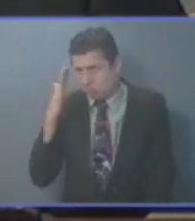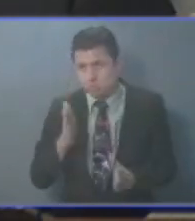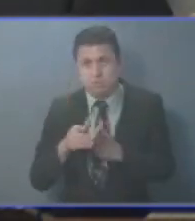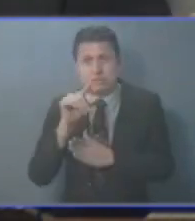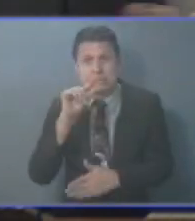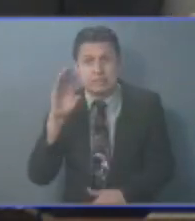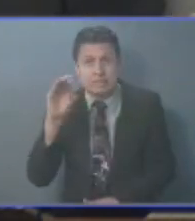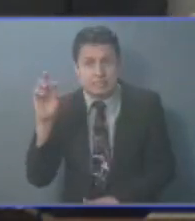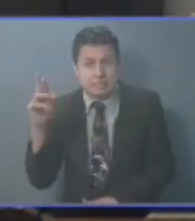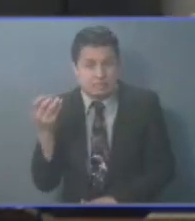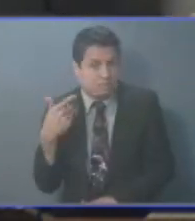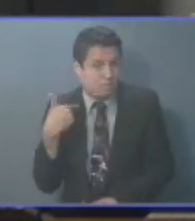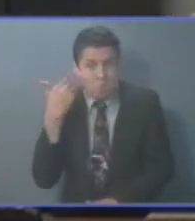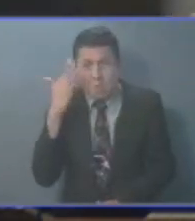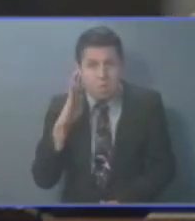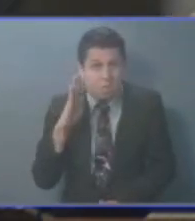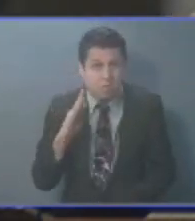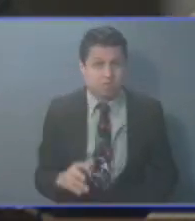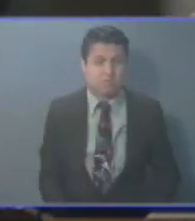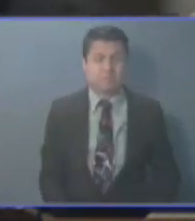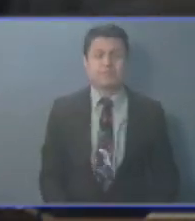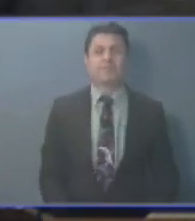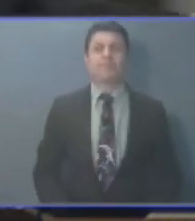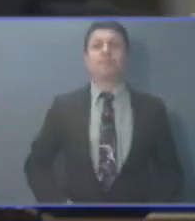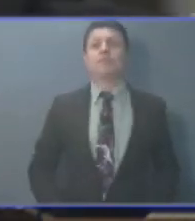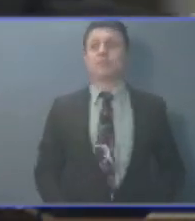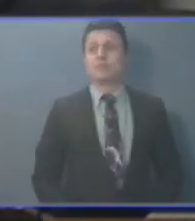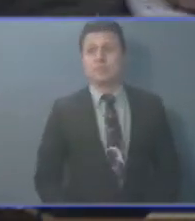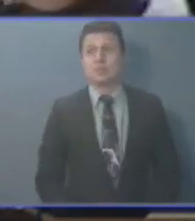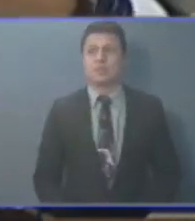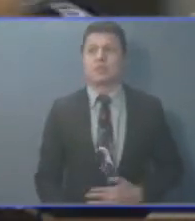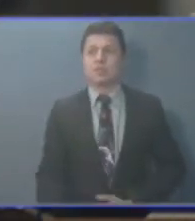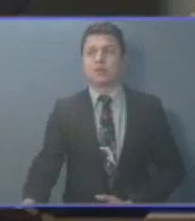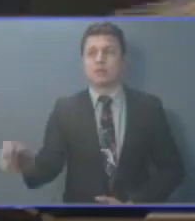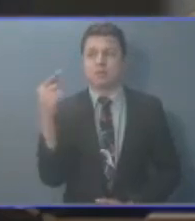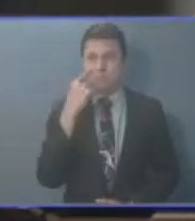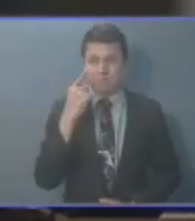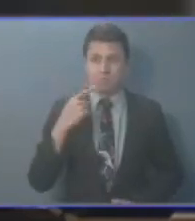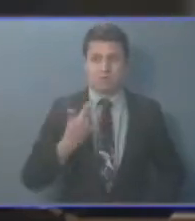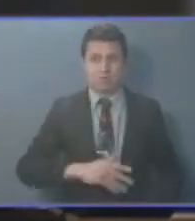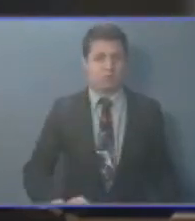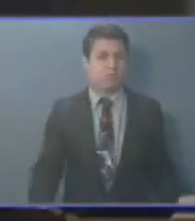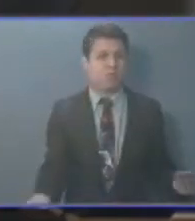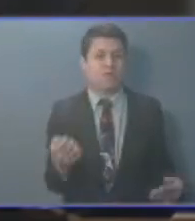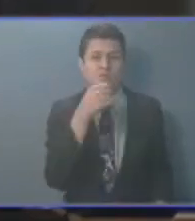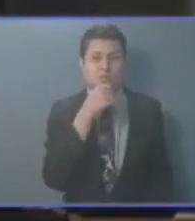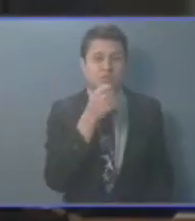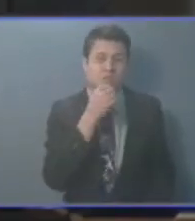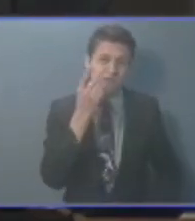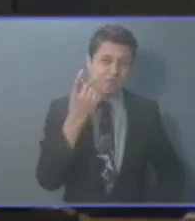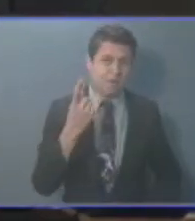La Corte de Cuentas nos ha dicho, mire, fíjese que no obstante que han nombrado delegados, no nos están dando toda la información.